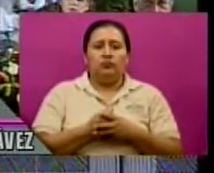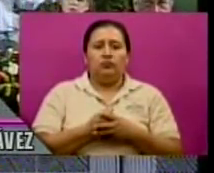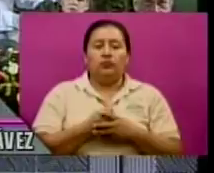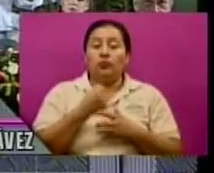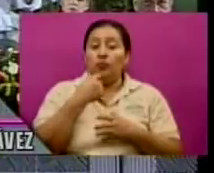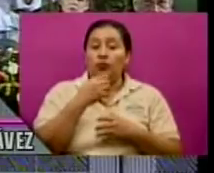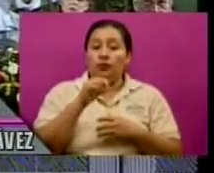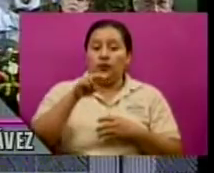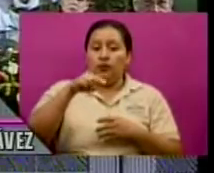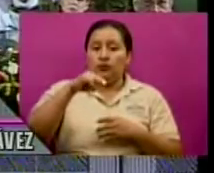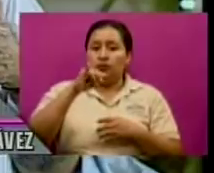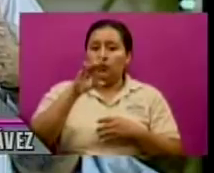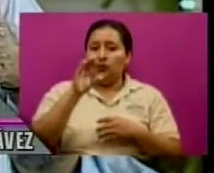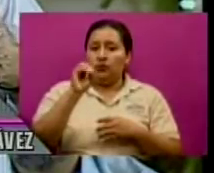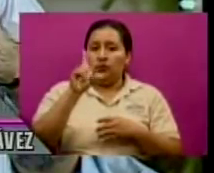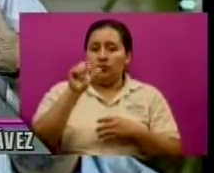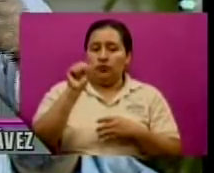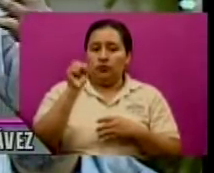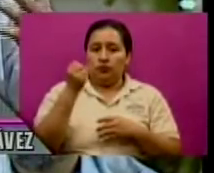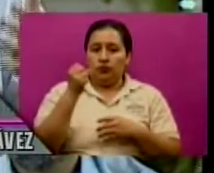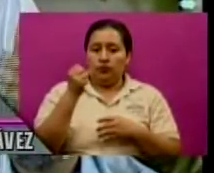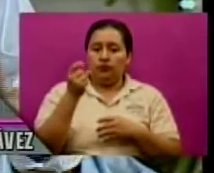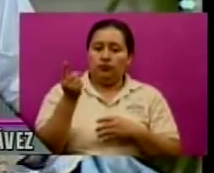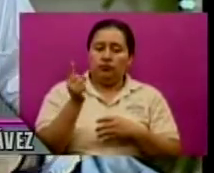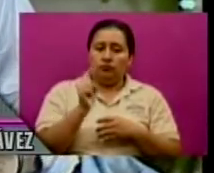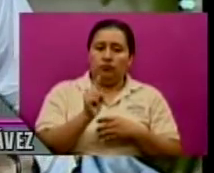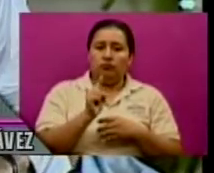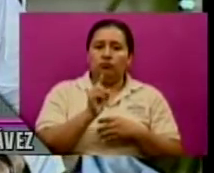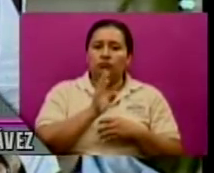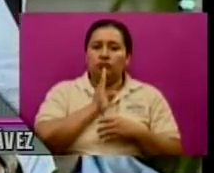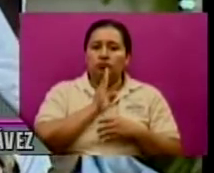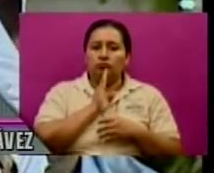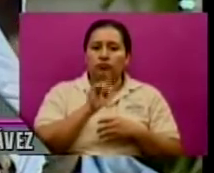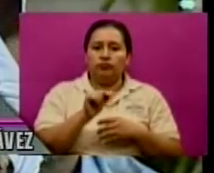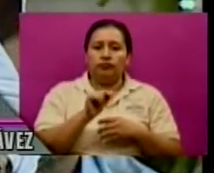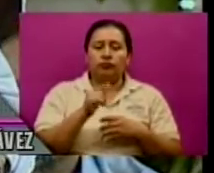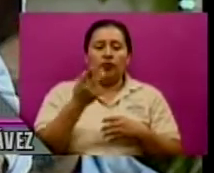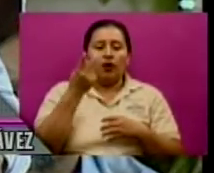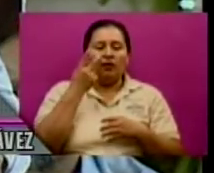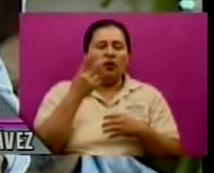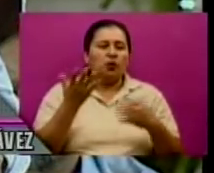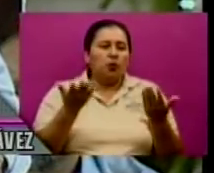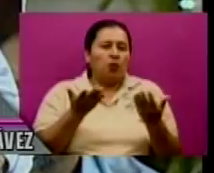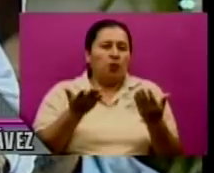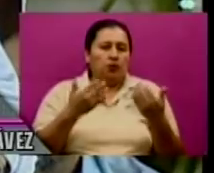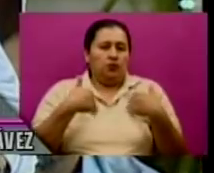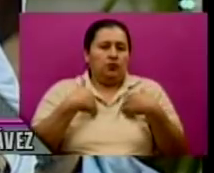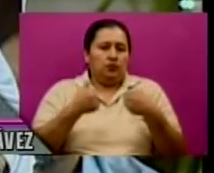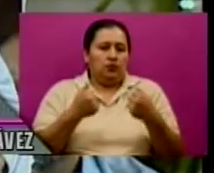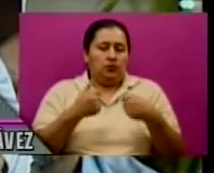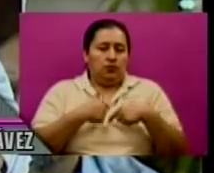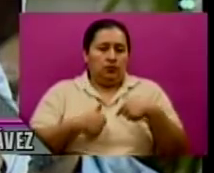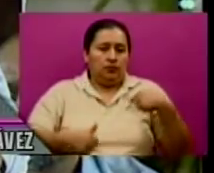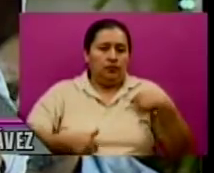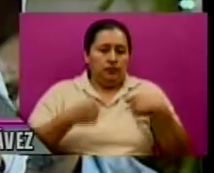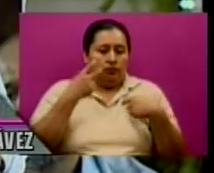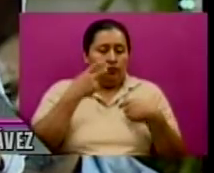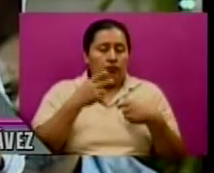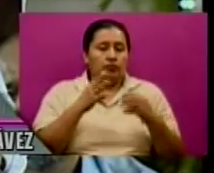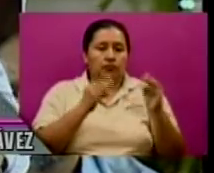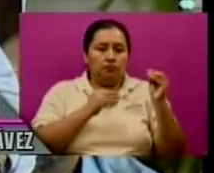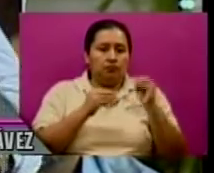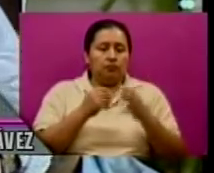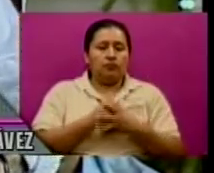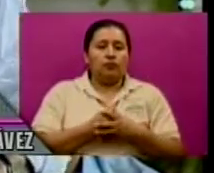Después que Nicolás compareció para hablar del estado de salud del presidente.